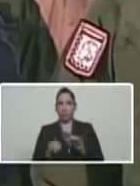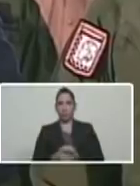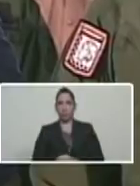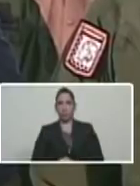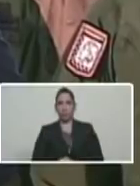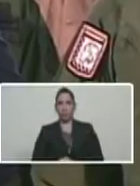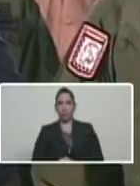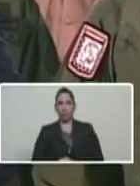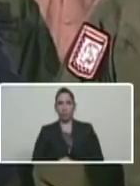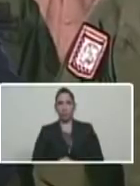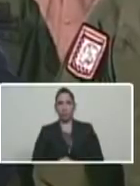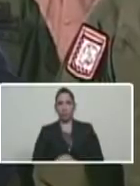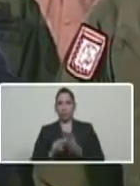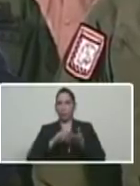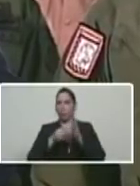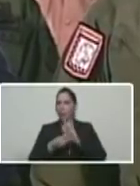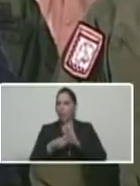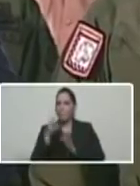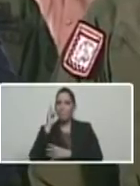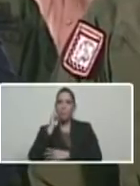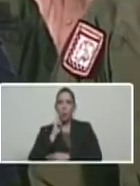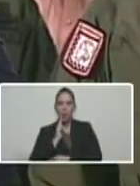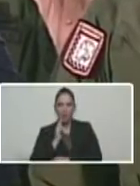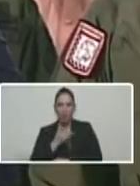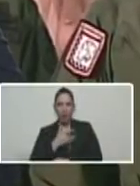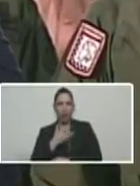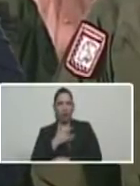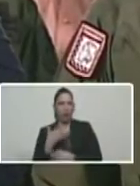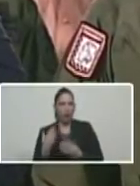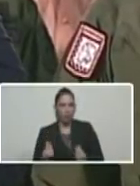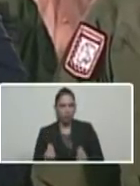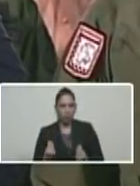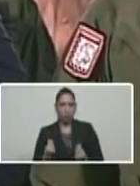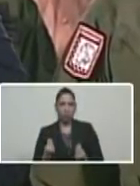en el sentido bolivariano de no